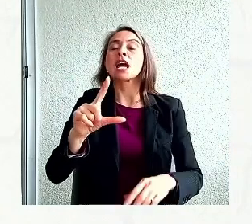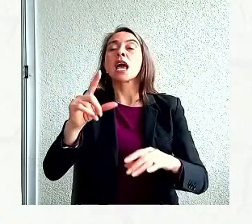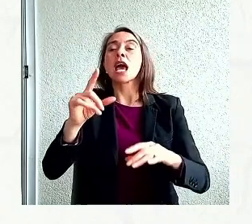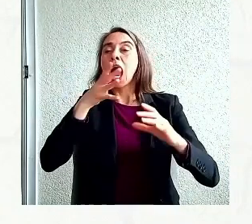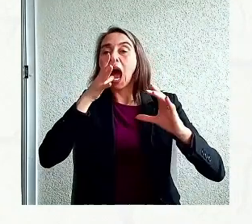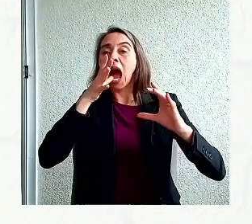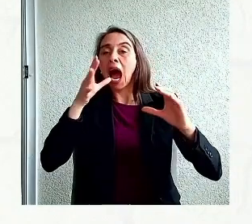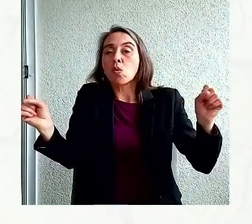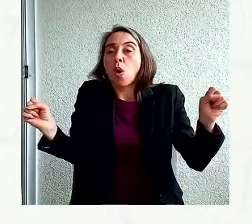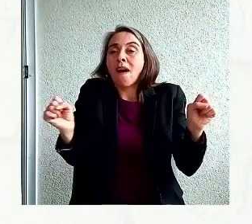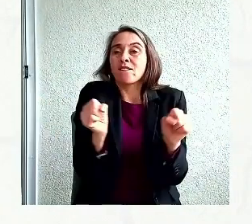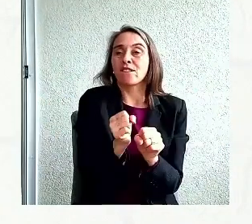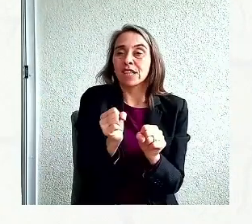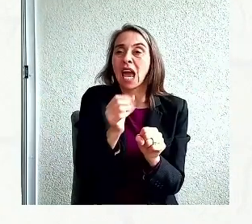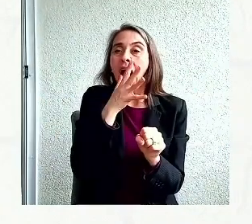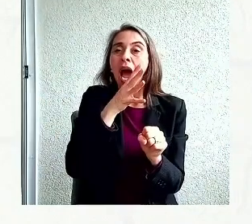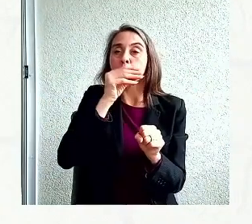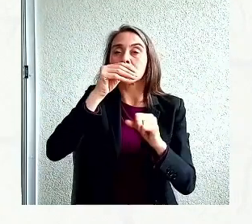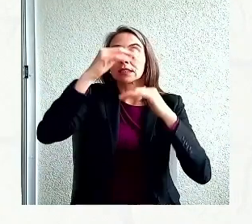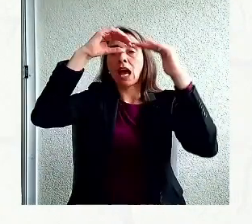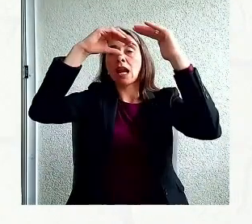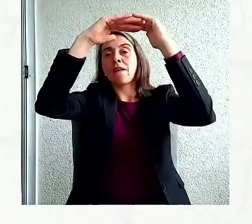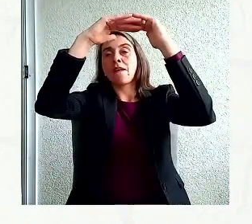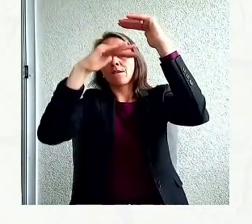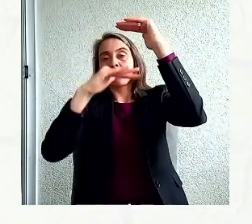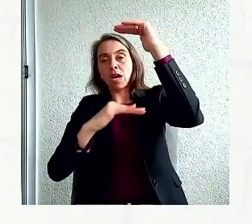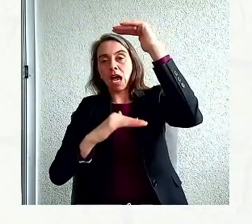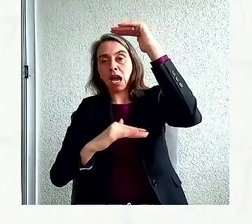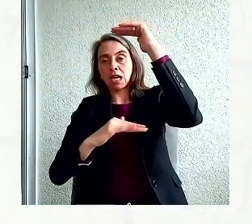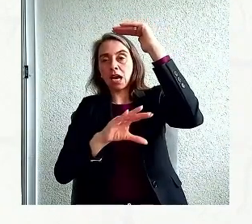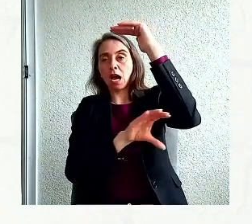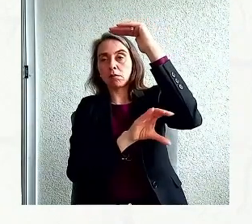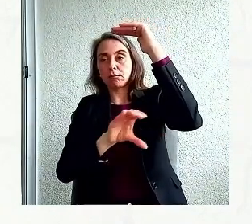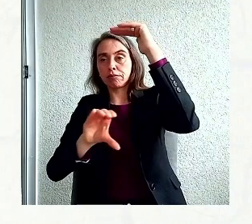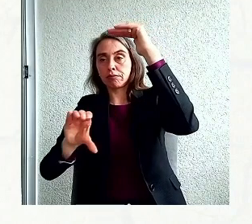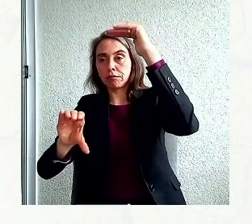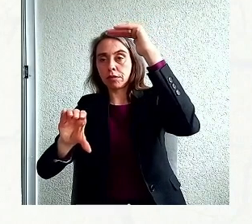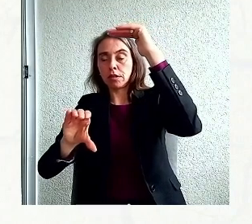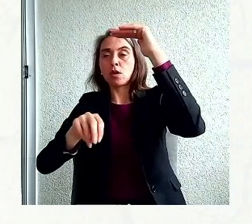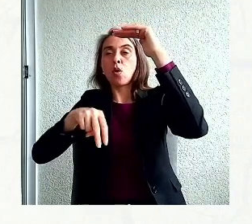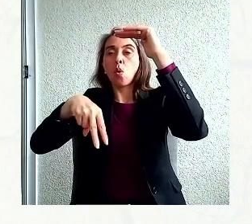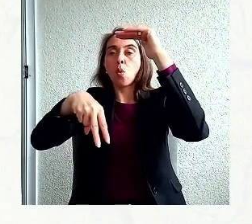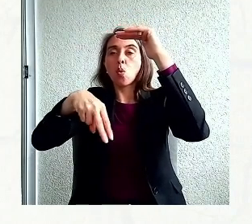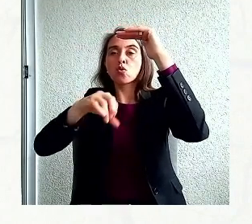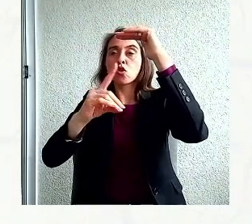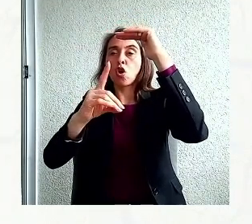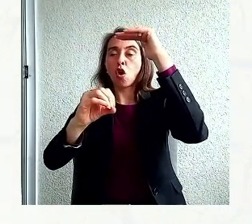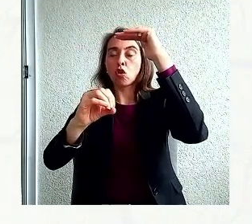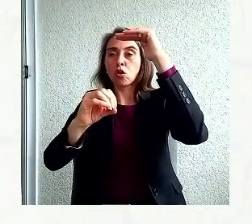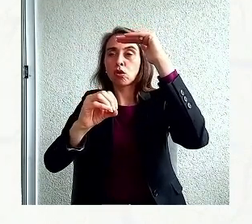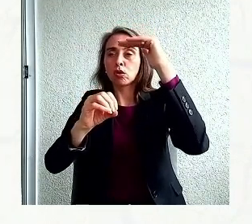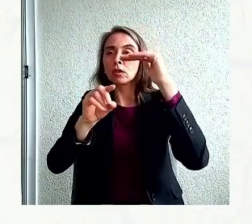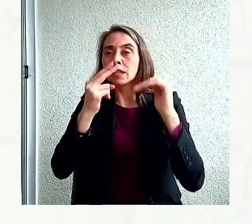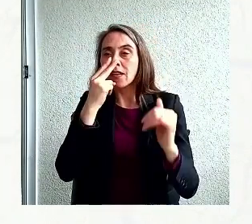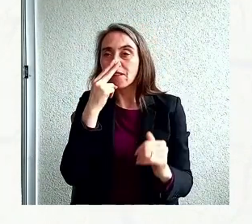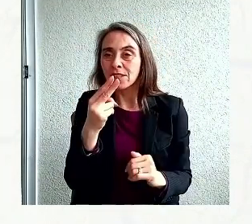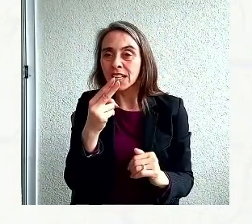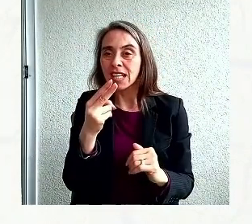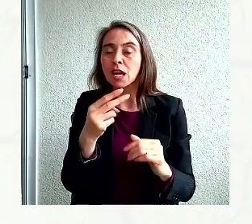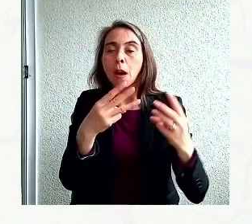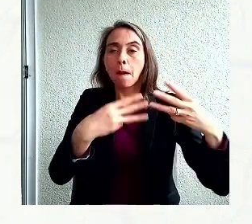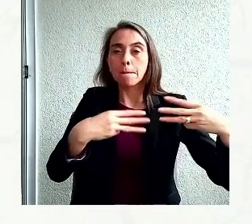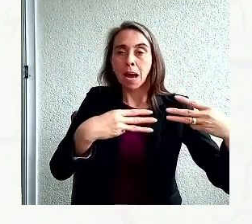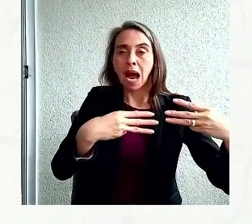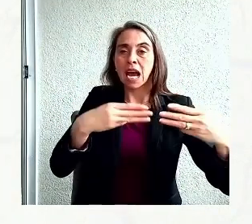nodo, en el fondo, lo que aparece aquí entre Magallanes y la península antártica es un nodo clave para